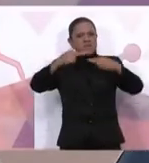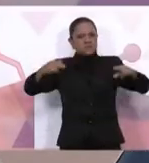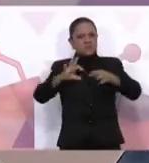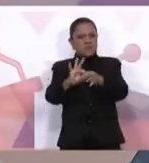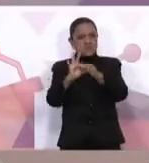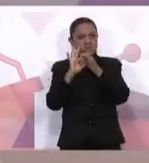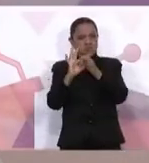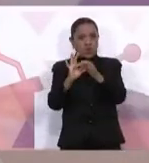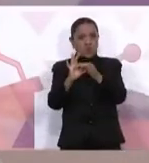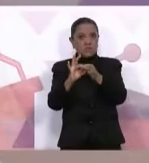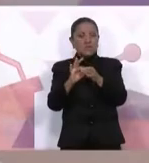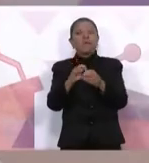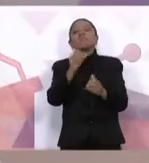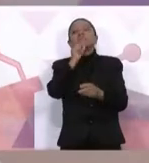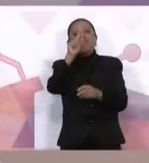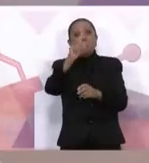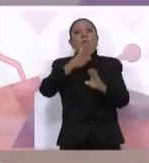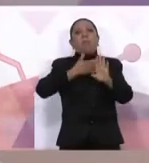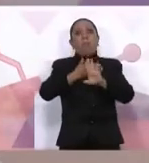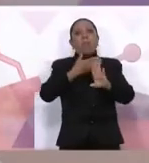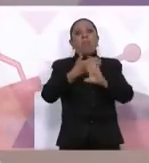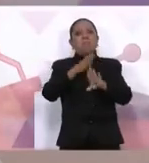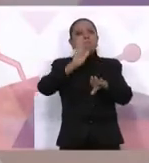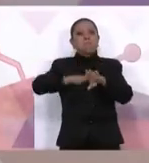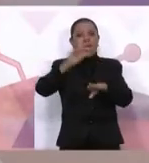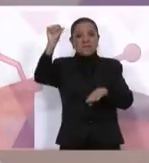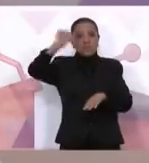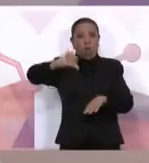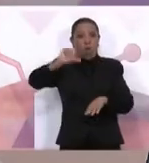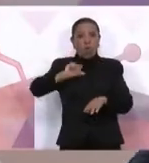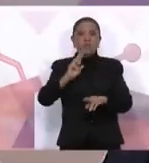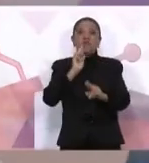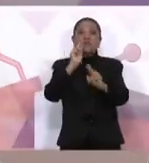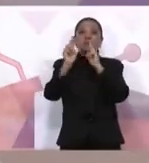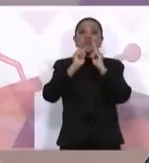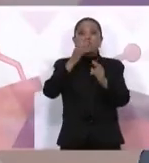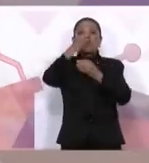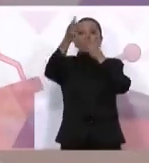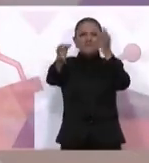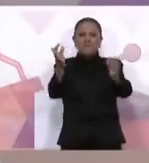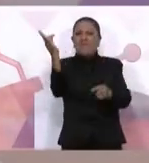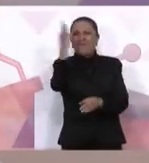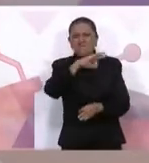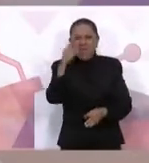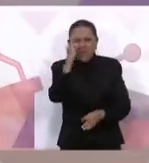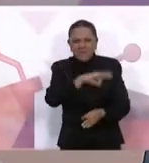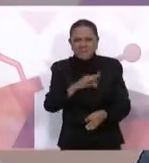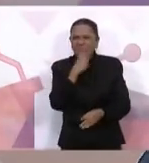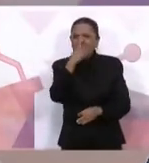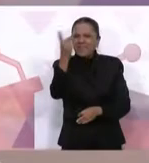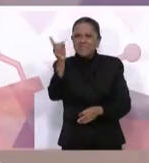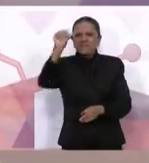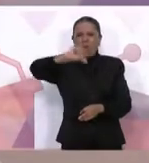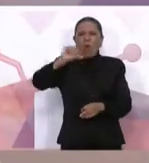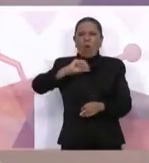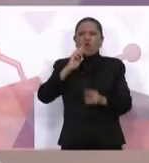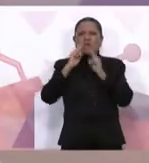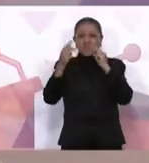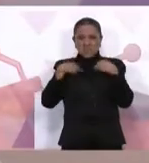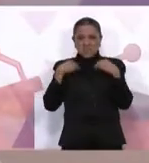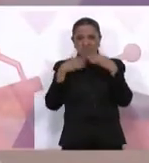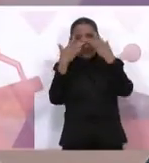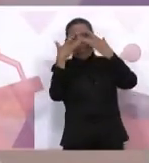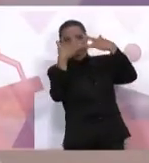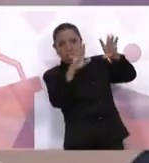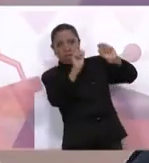ataques hoy sale una noticia falsa donde yo declino por otro candidato es una falsedad yo no he declinado ni el bar y